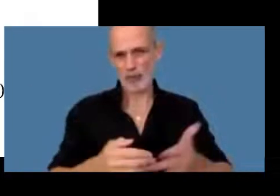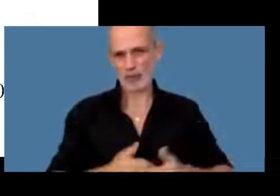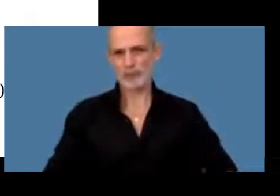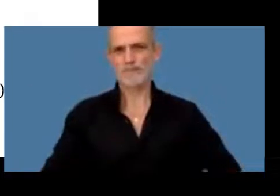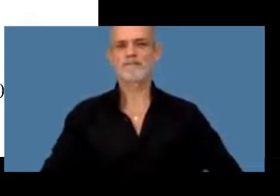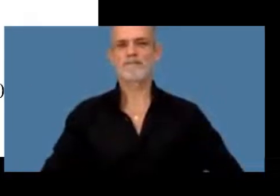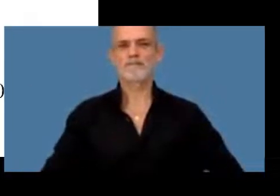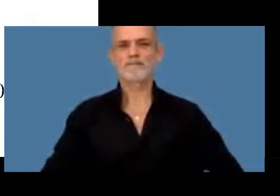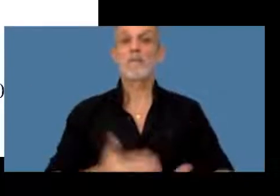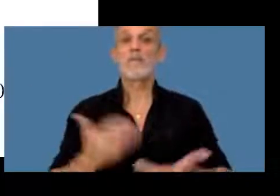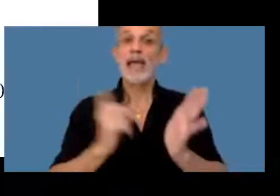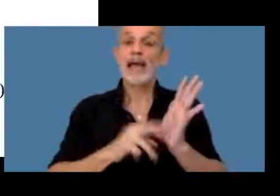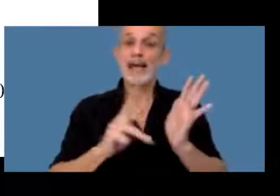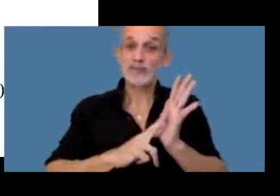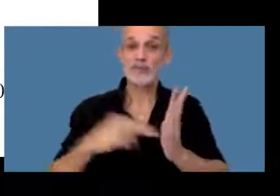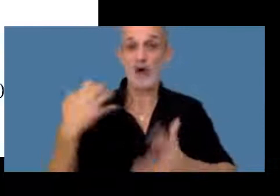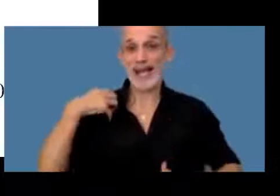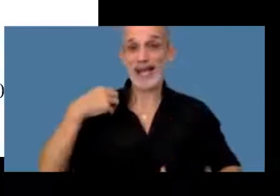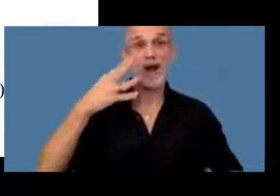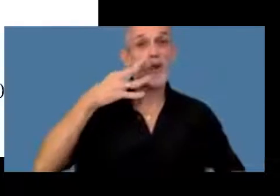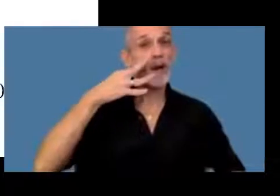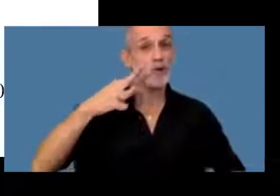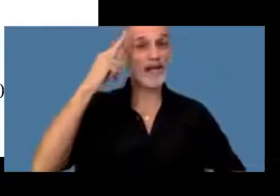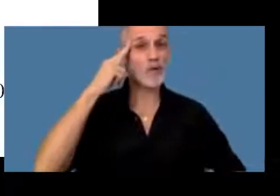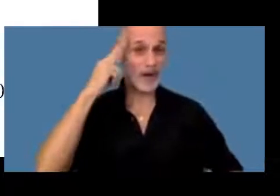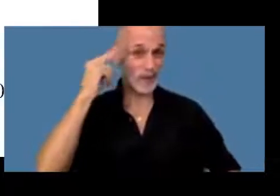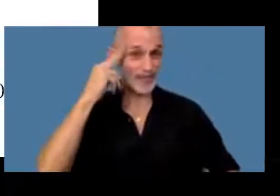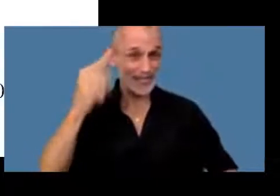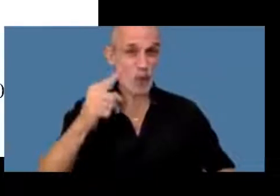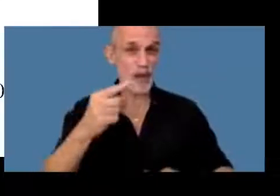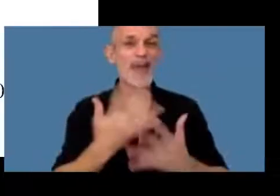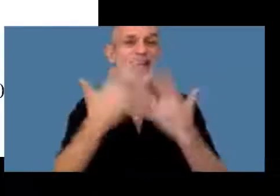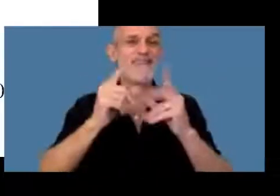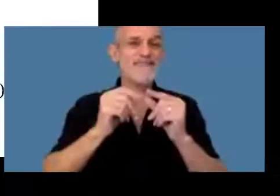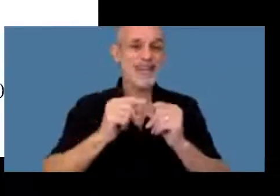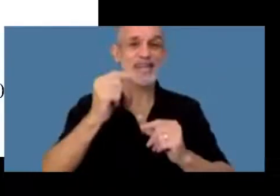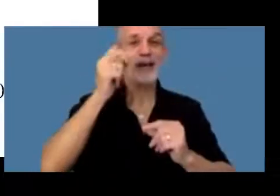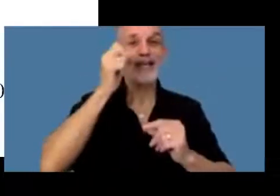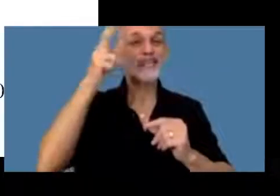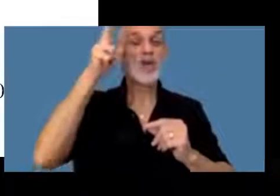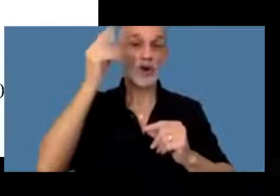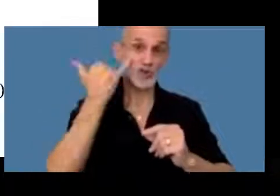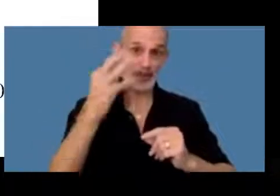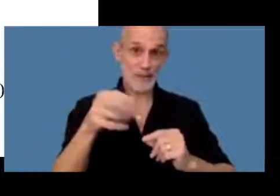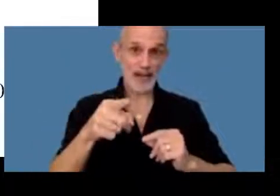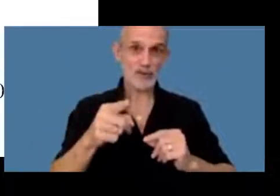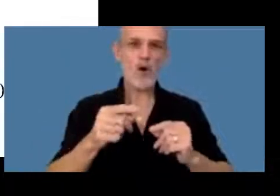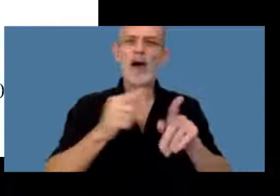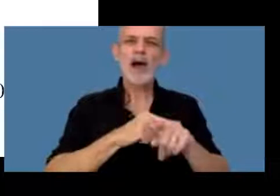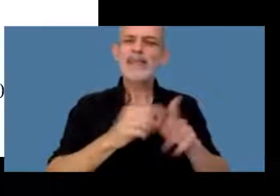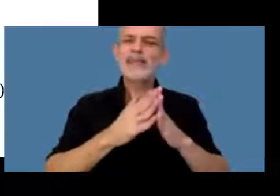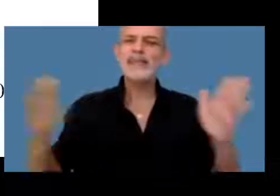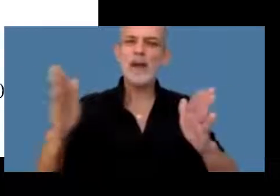La Resolución General 4.999 del 28 de mayo dispone los plazos de feria